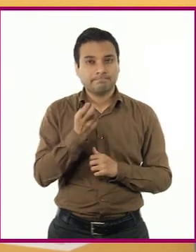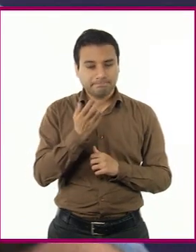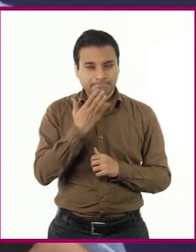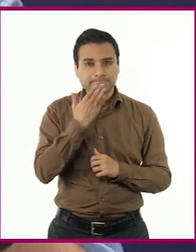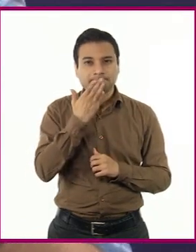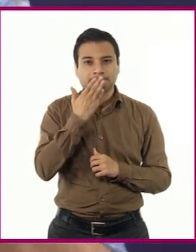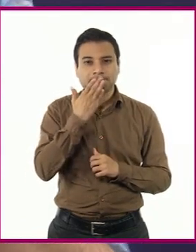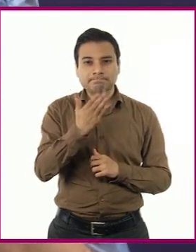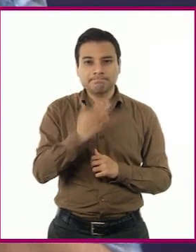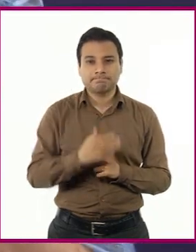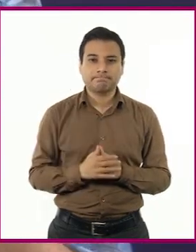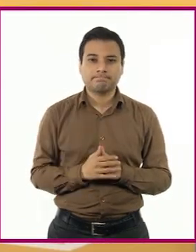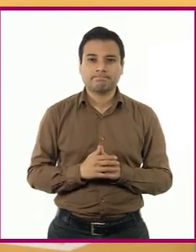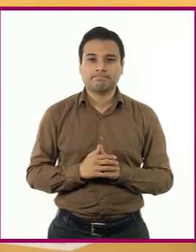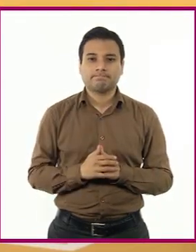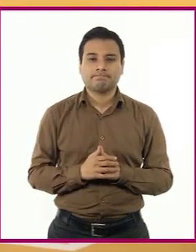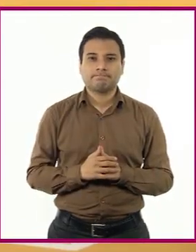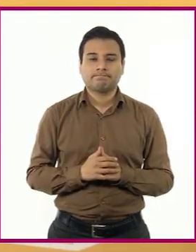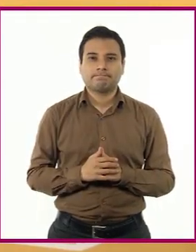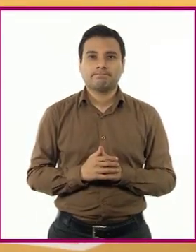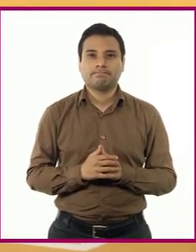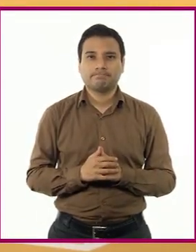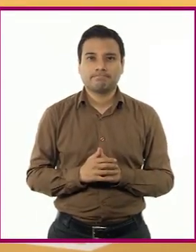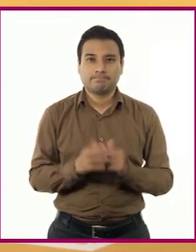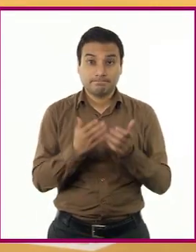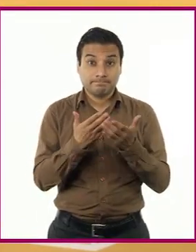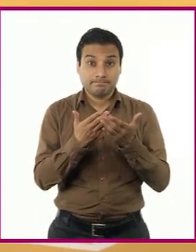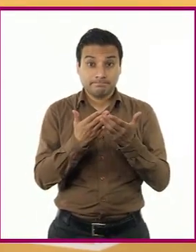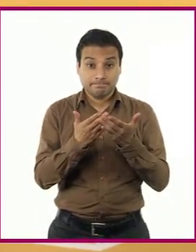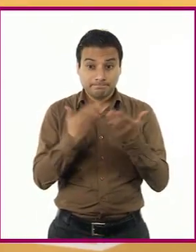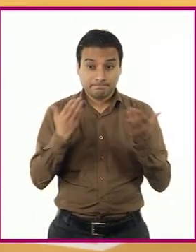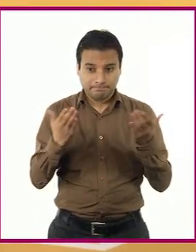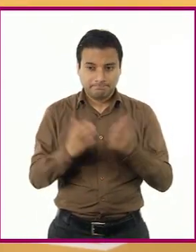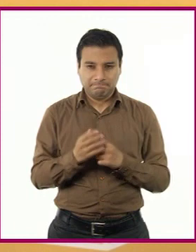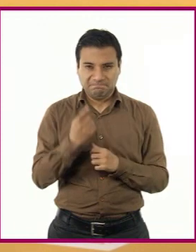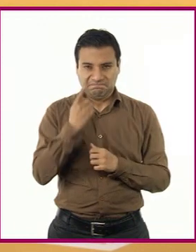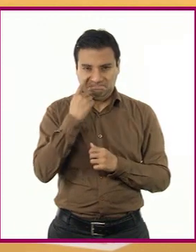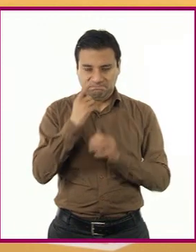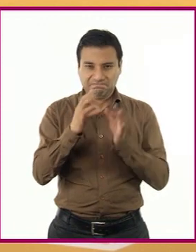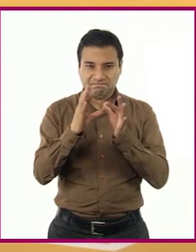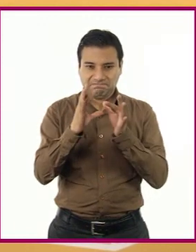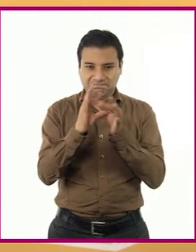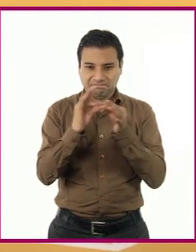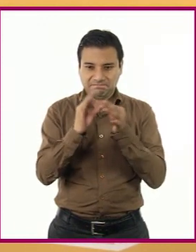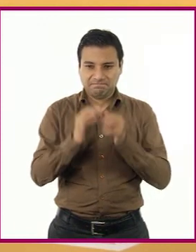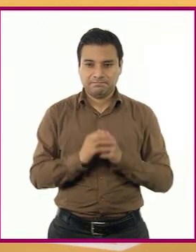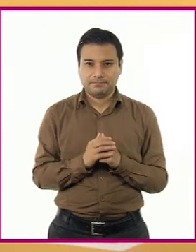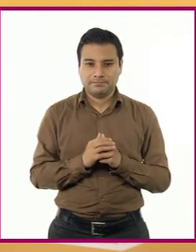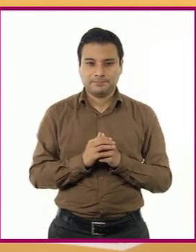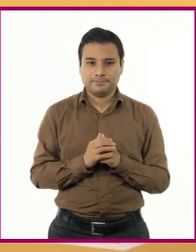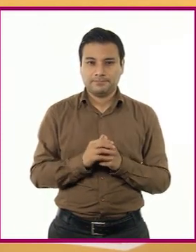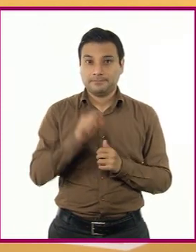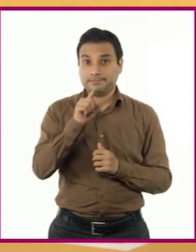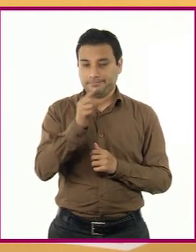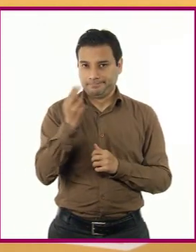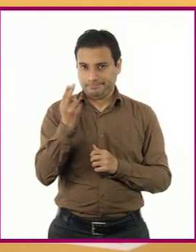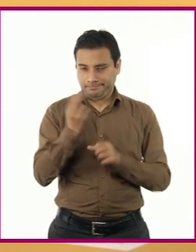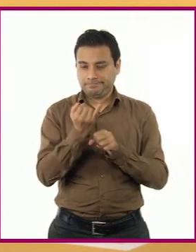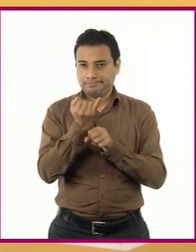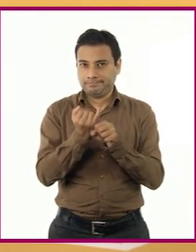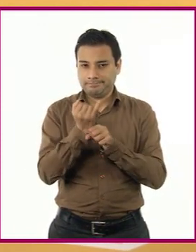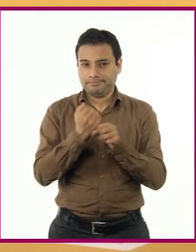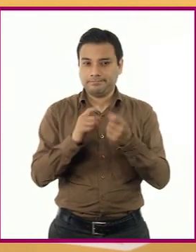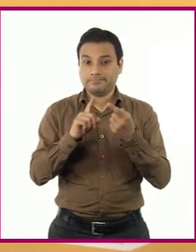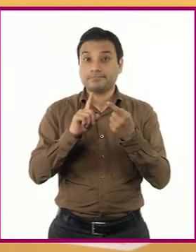respuestas, Enrique. Ahora, con base en los datos de la gráfica, obtengan las medidas estadísticas,